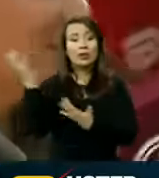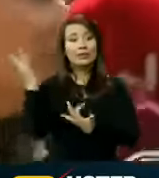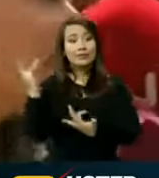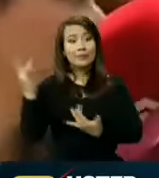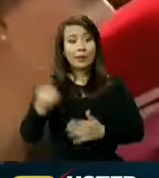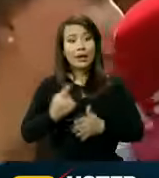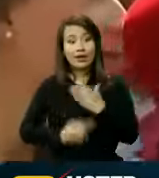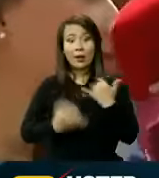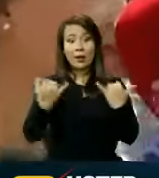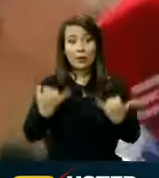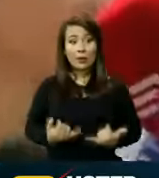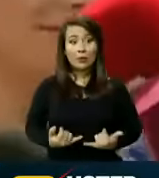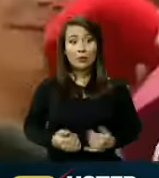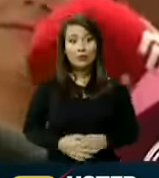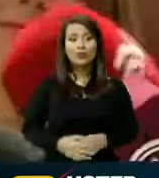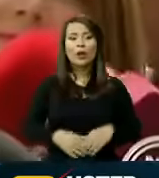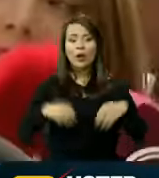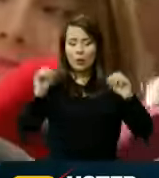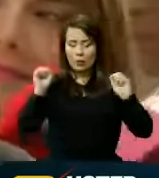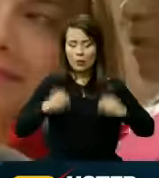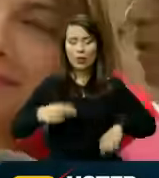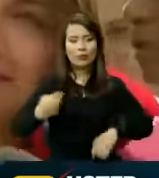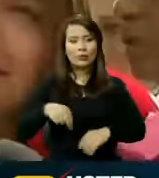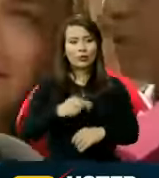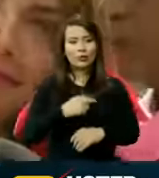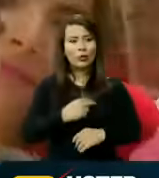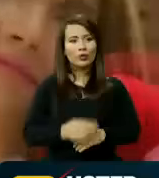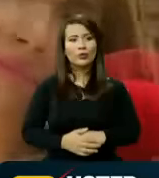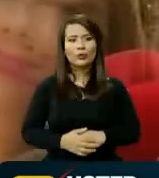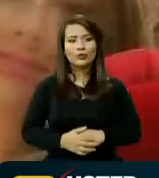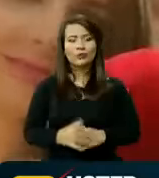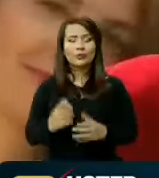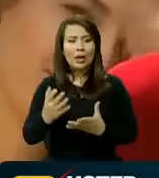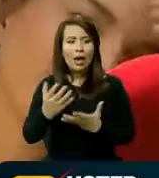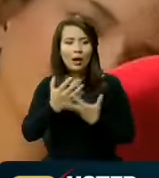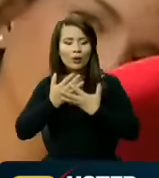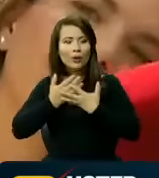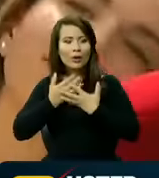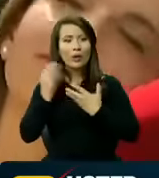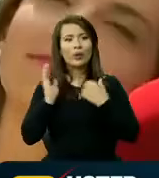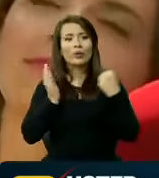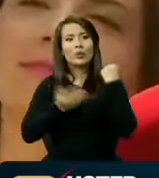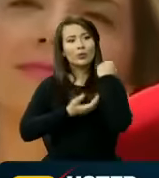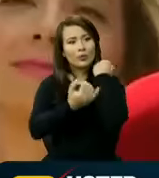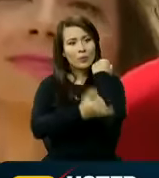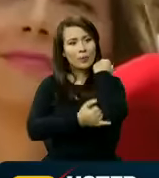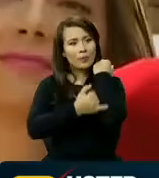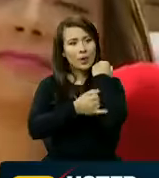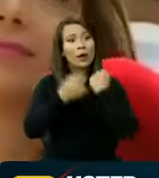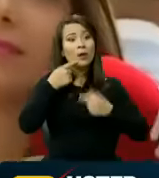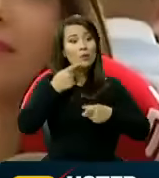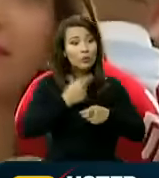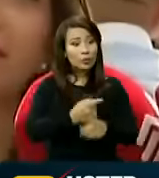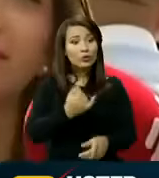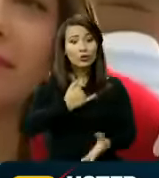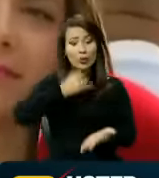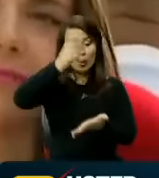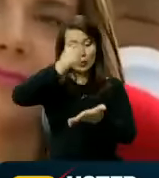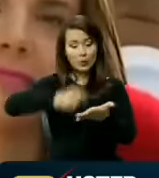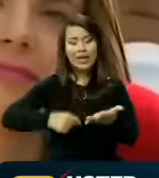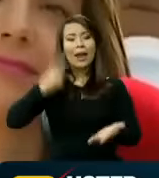día de hoy recuperemos el país. Y para eso, definitivamente, yo voy a votar por un